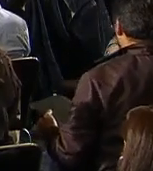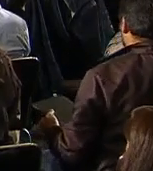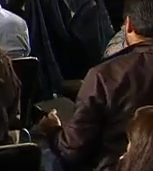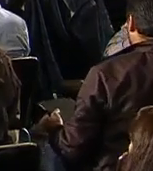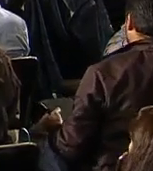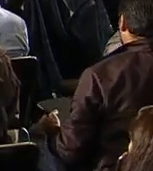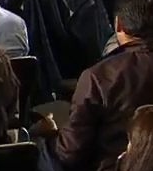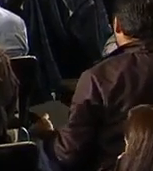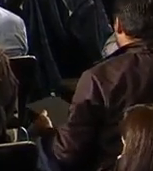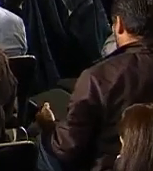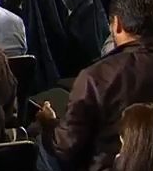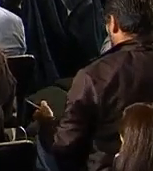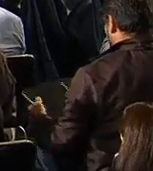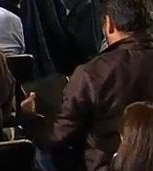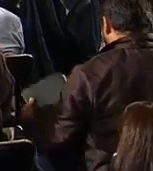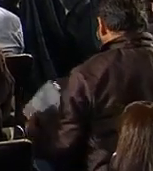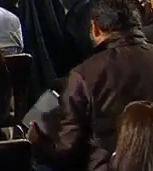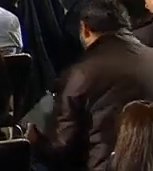Bueno,